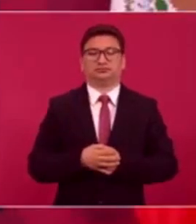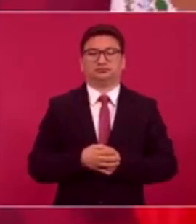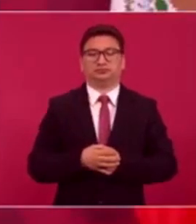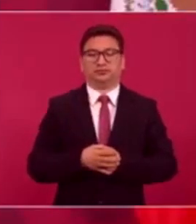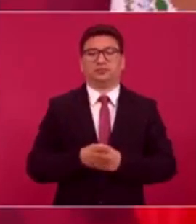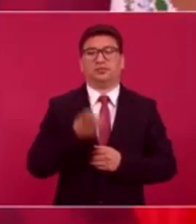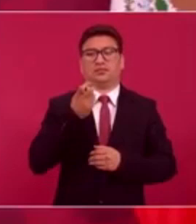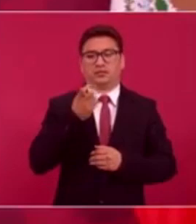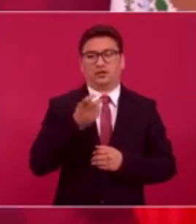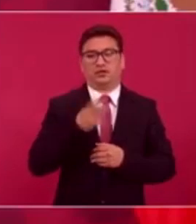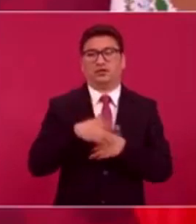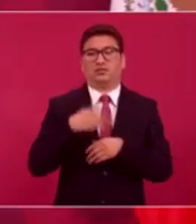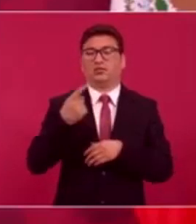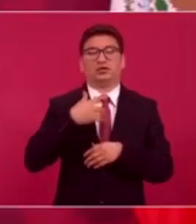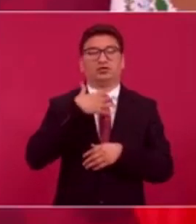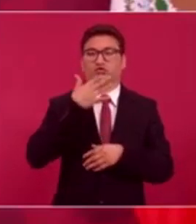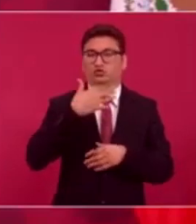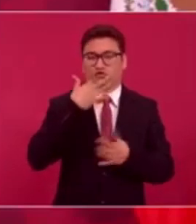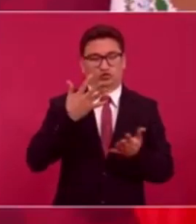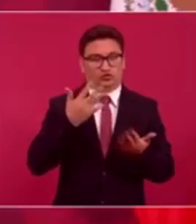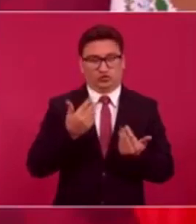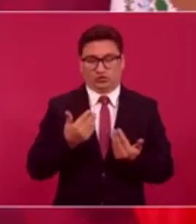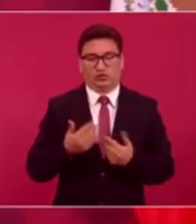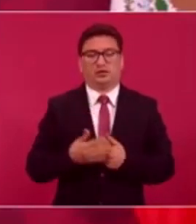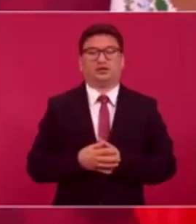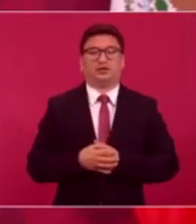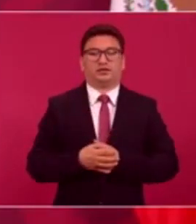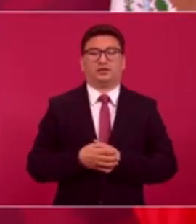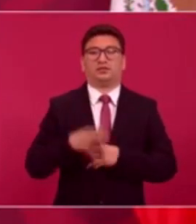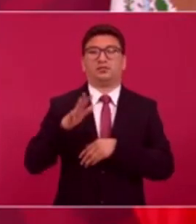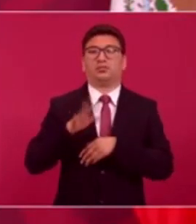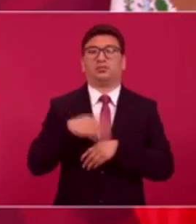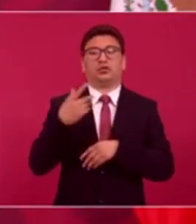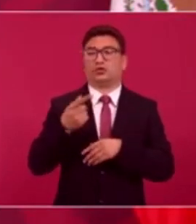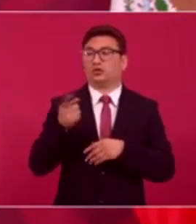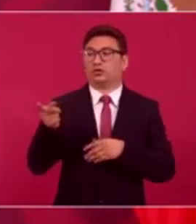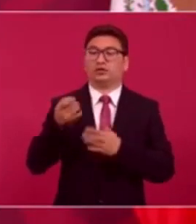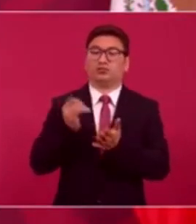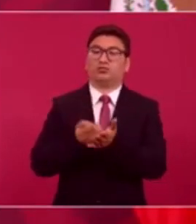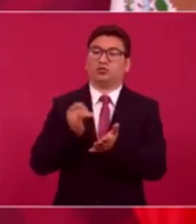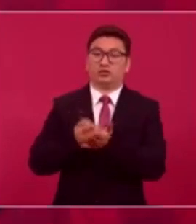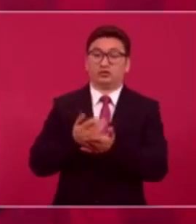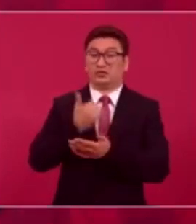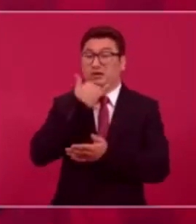Por lo mismo, porque no hay corrupción, porque no hay condonación de impuestos.